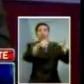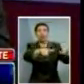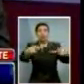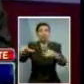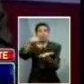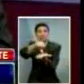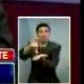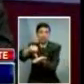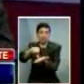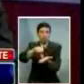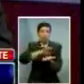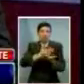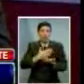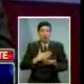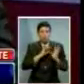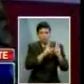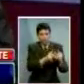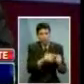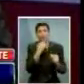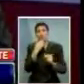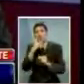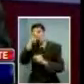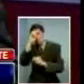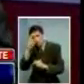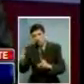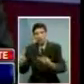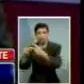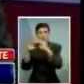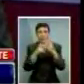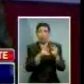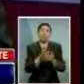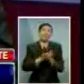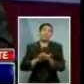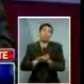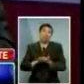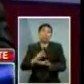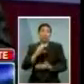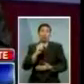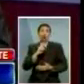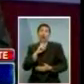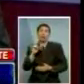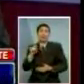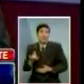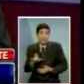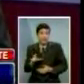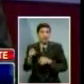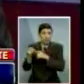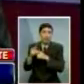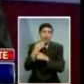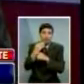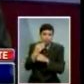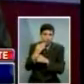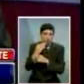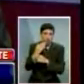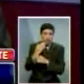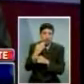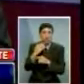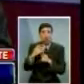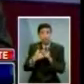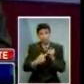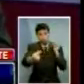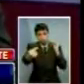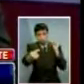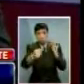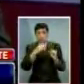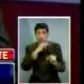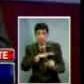hospitales que se están construyendo, como el Hospital Ezequiel González Cortés o cualquier otro que se quiera mencionar a lo largo del país, ¿no es cierto?,